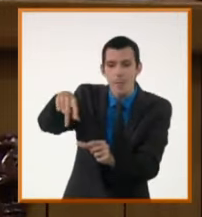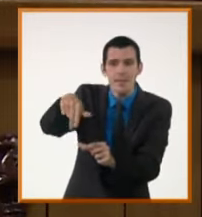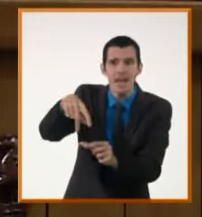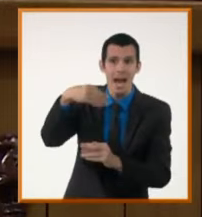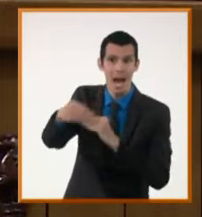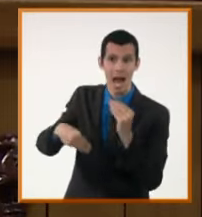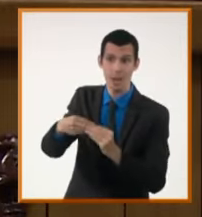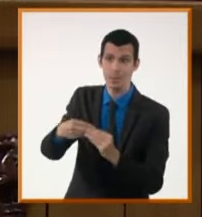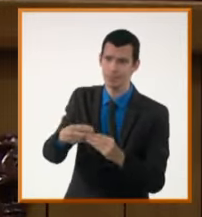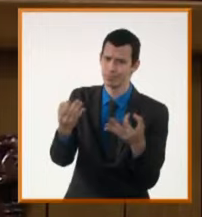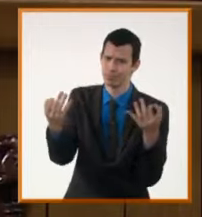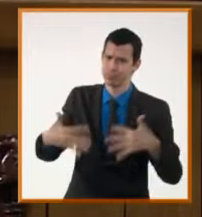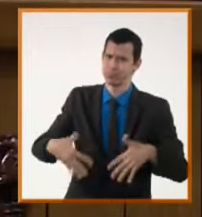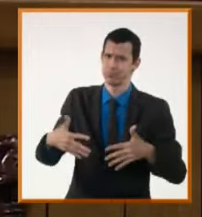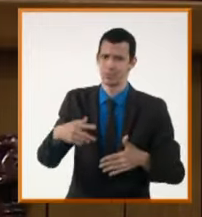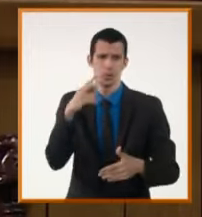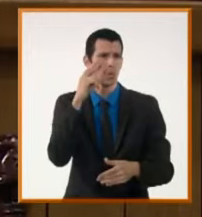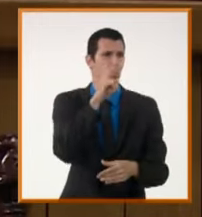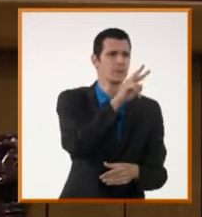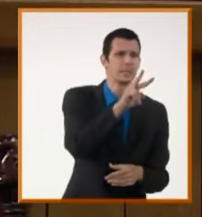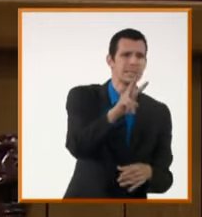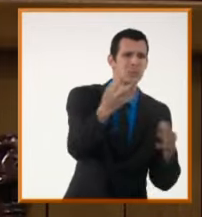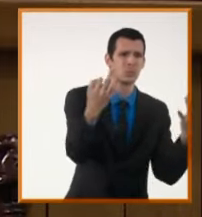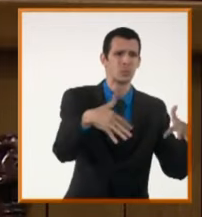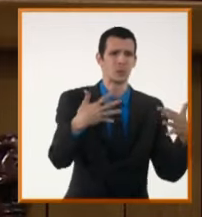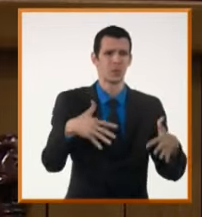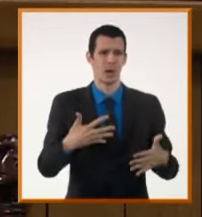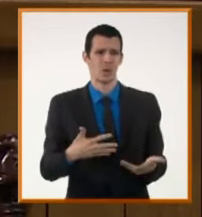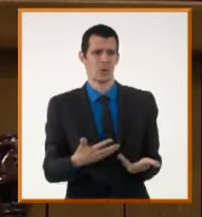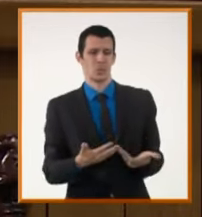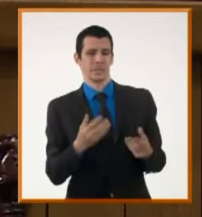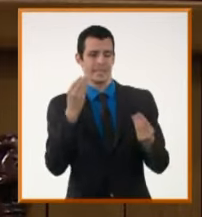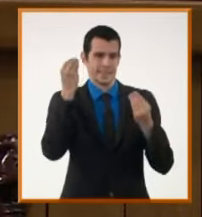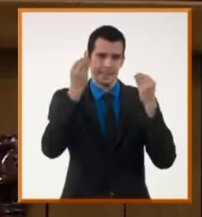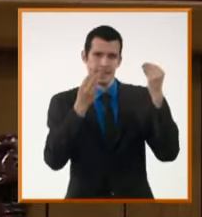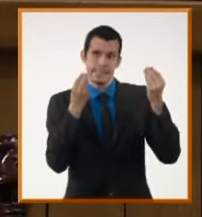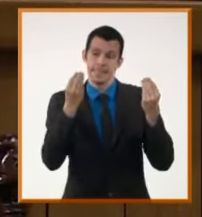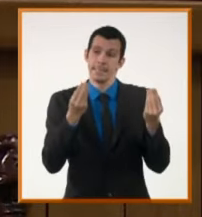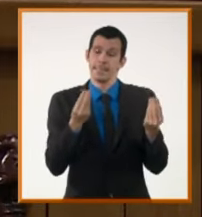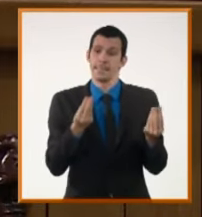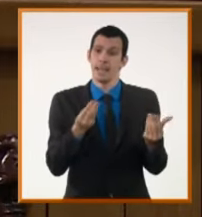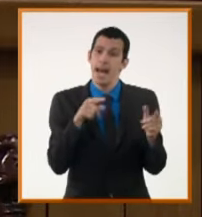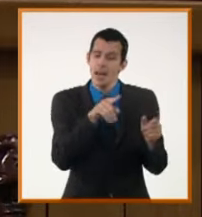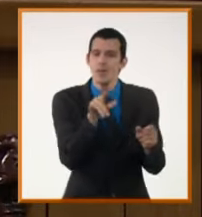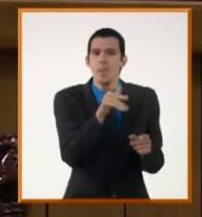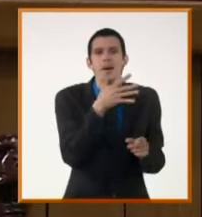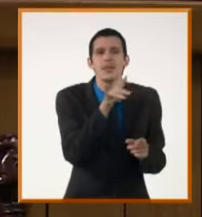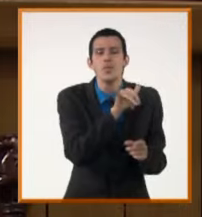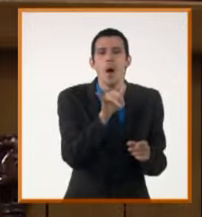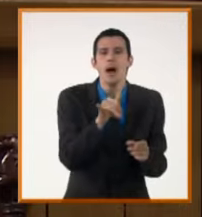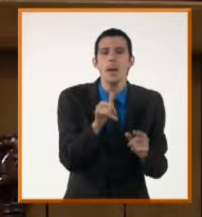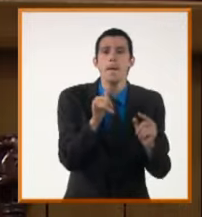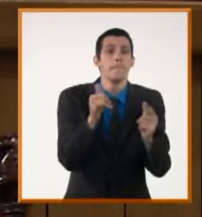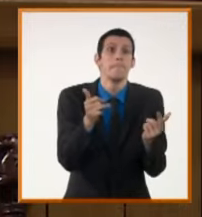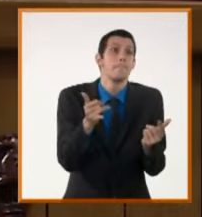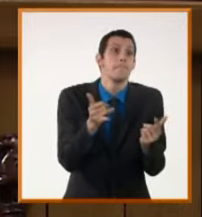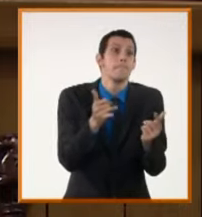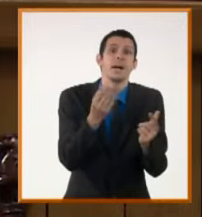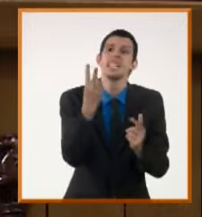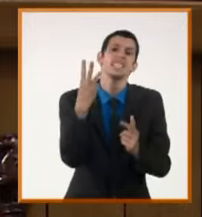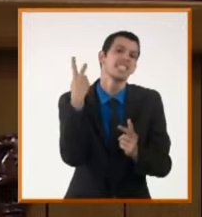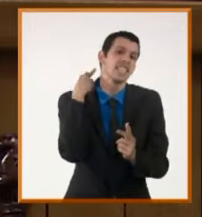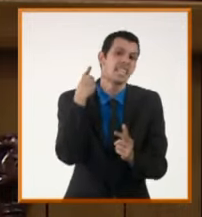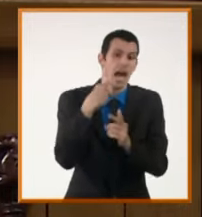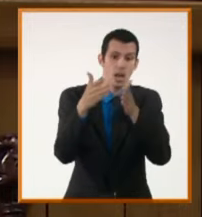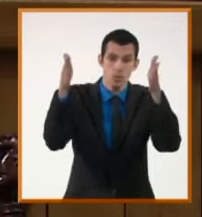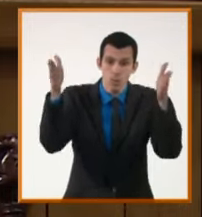adquirir una pieza, una llave, cuesta tanto que con eso paga el agua de 3 años.